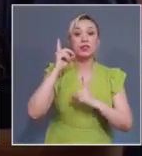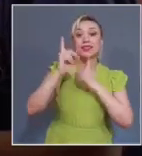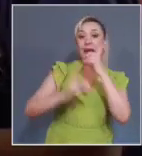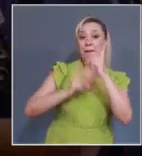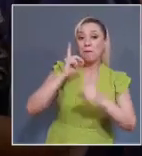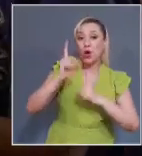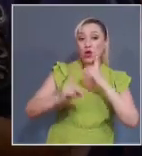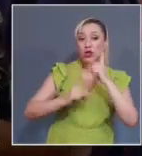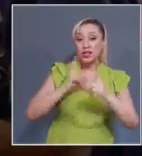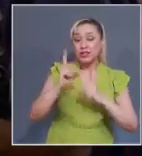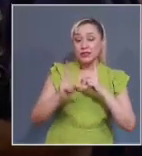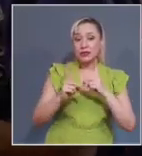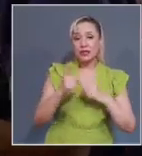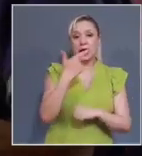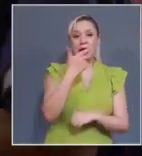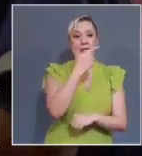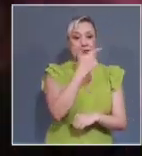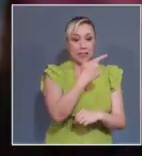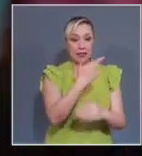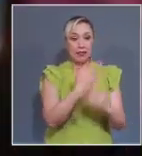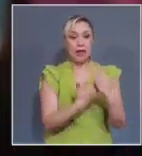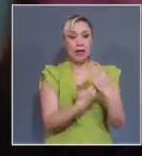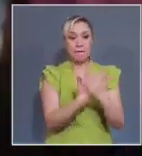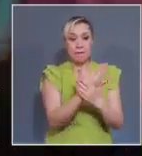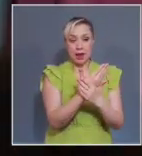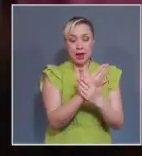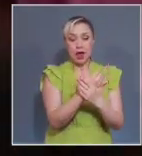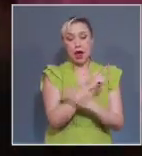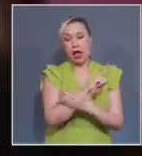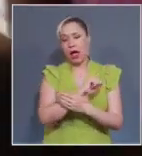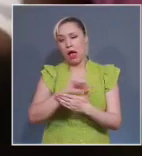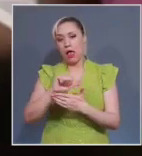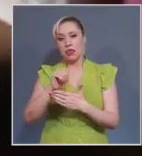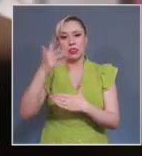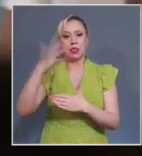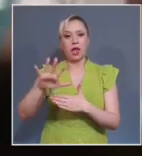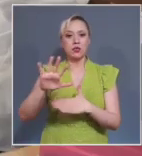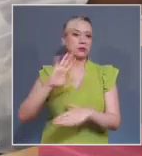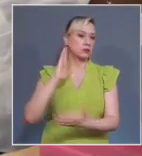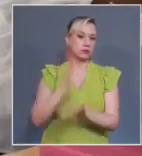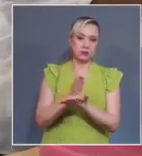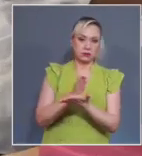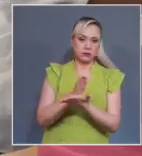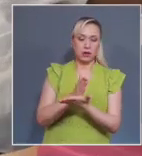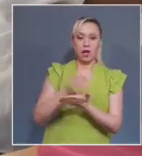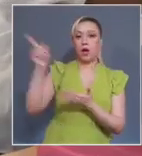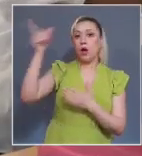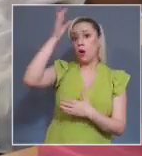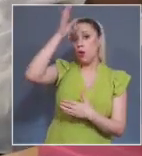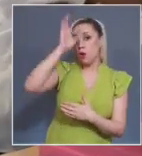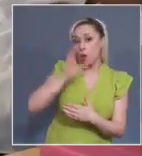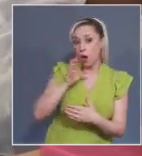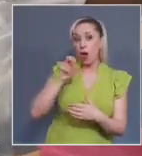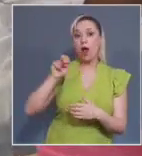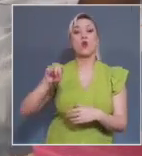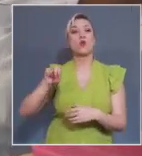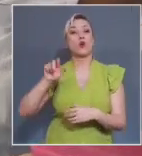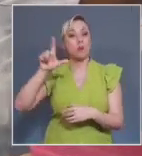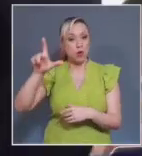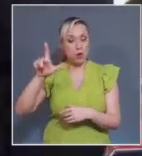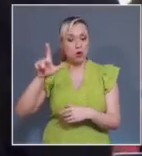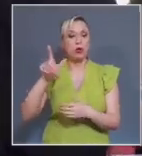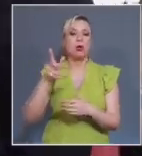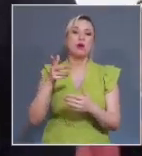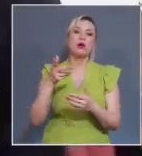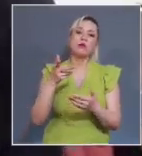10 de la mañana. Esto último también se aplicará en Coahuila, en Nuevo León habrá clases semipresenciales con un máximo de